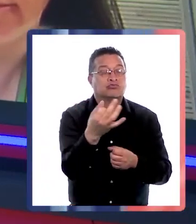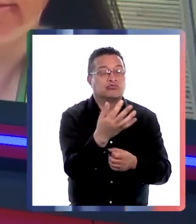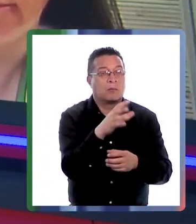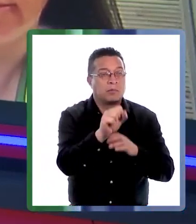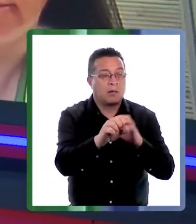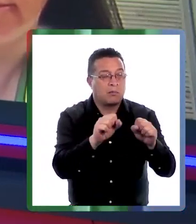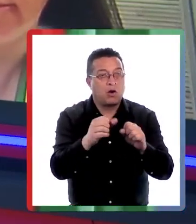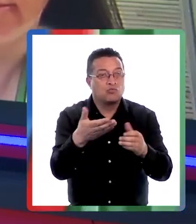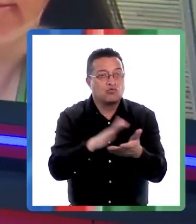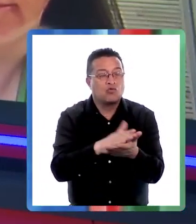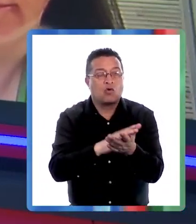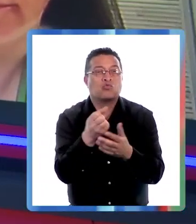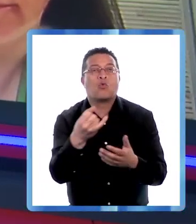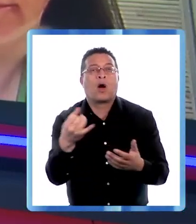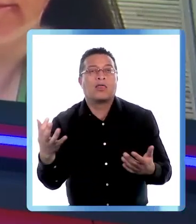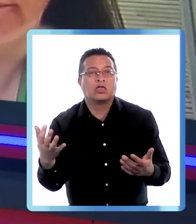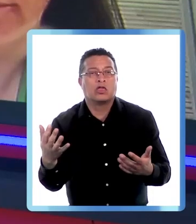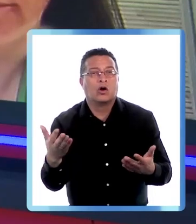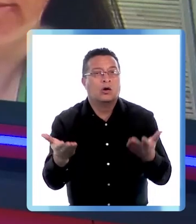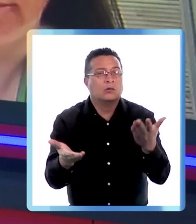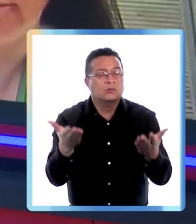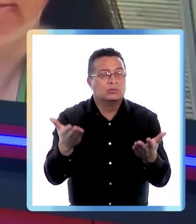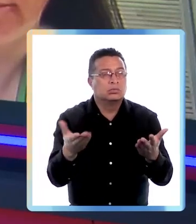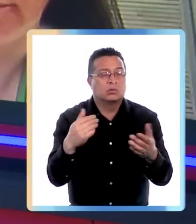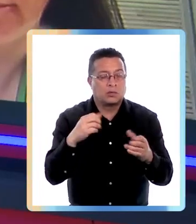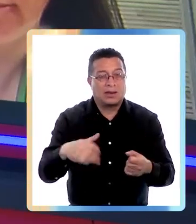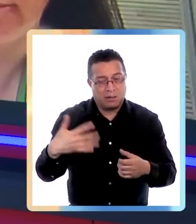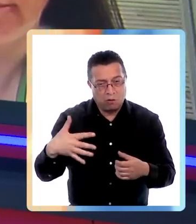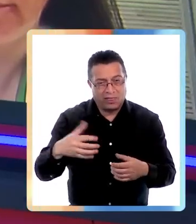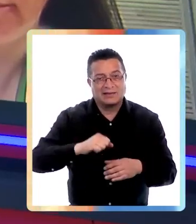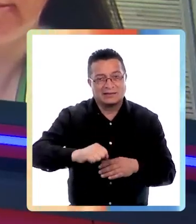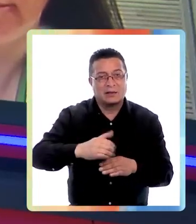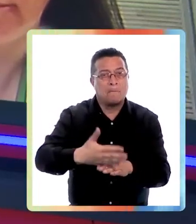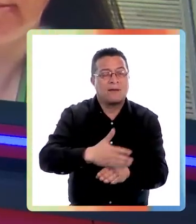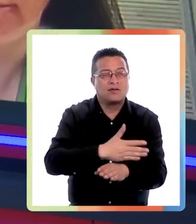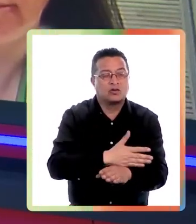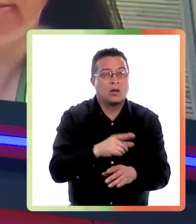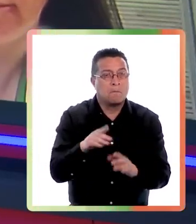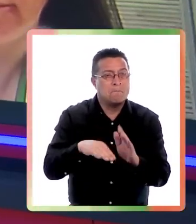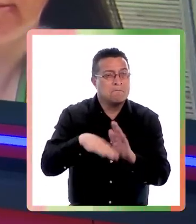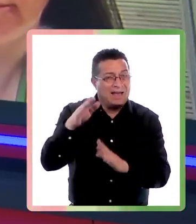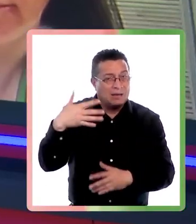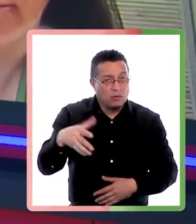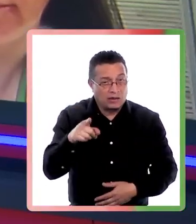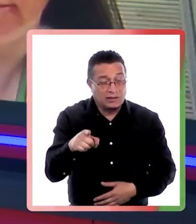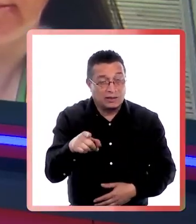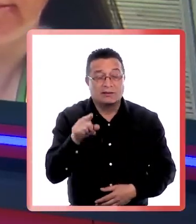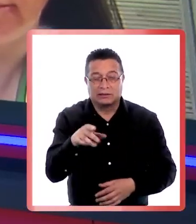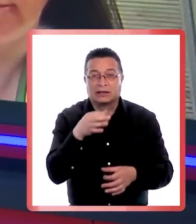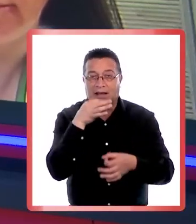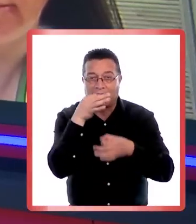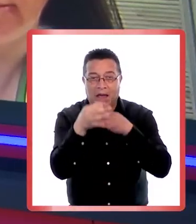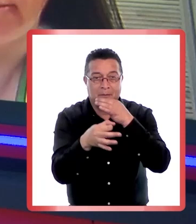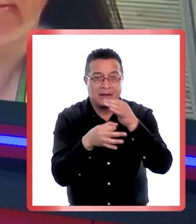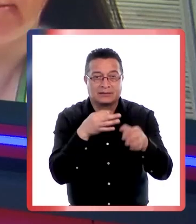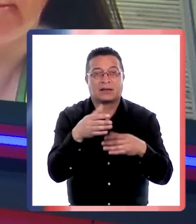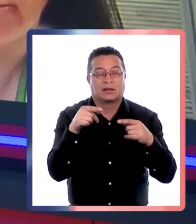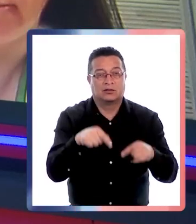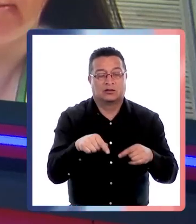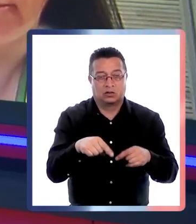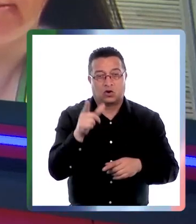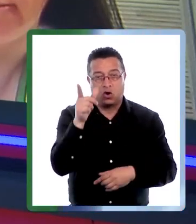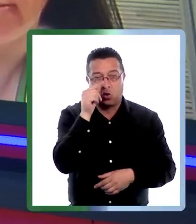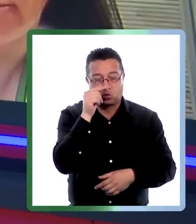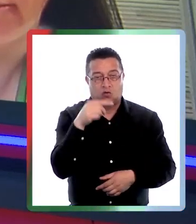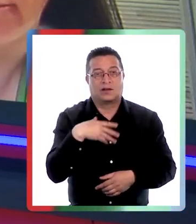de mortalidad. La importancia de la prevención es lo más importante y es el mensaje que durante